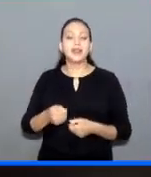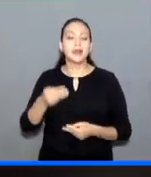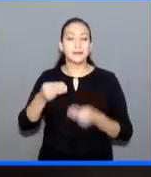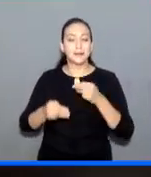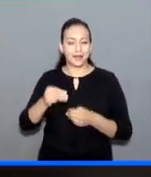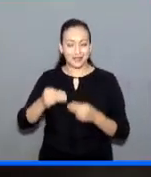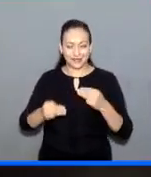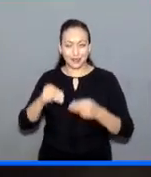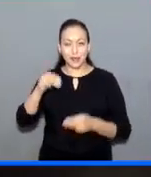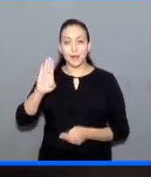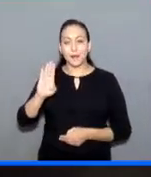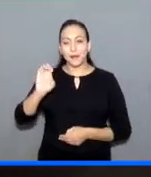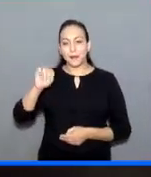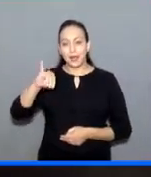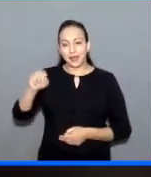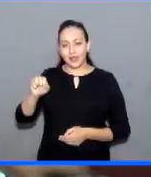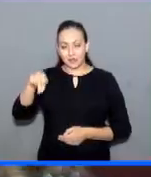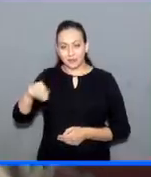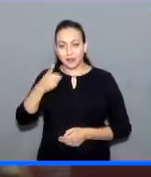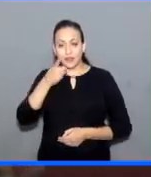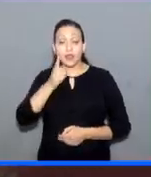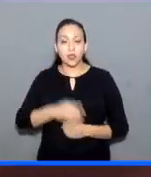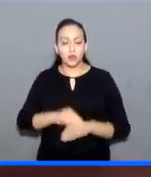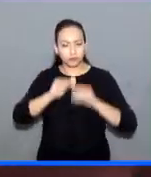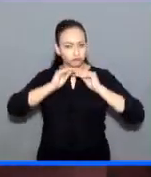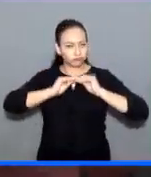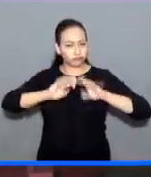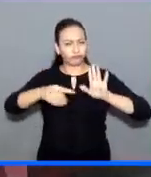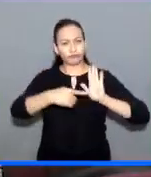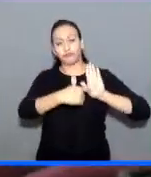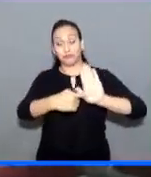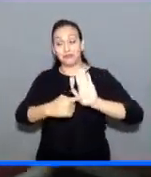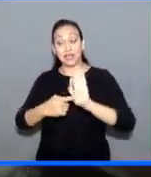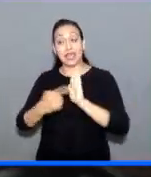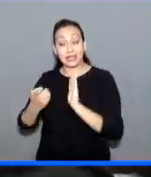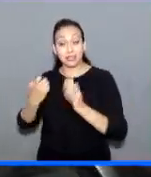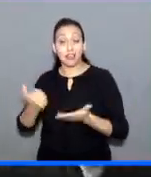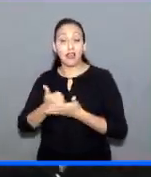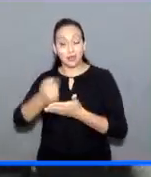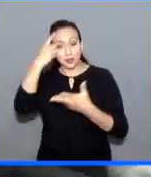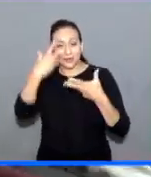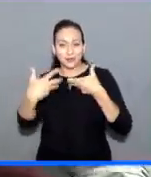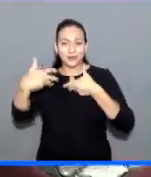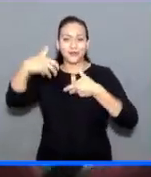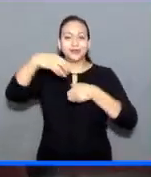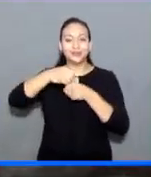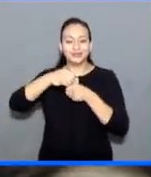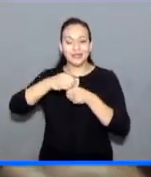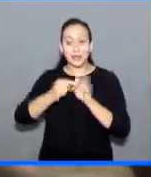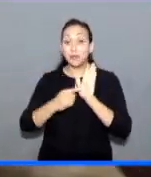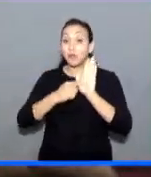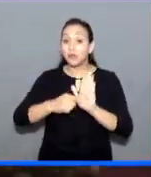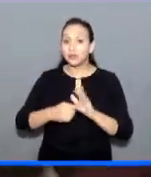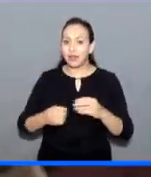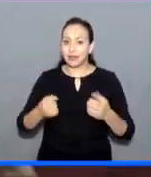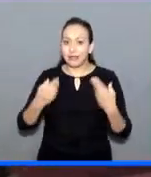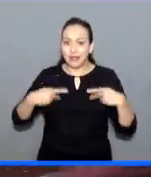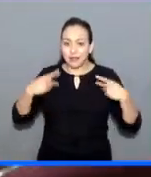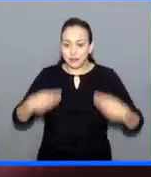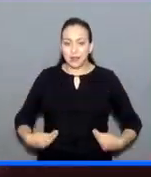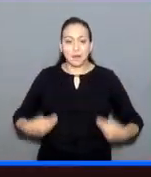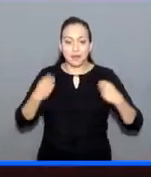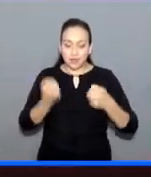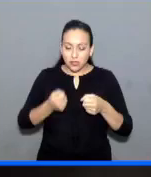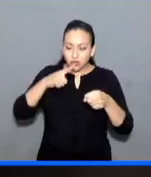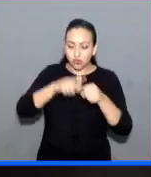Chávez promovió una visión más incluyente, respetuosa y cercana a las realidades socioculturales de los pueblos y